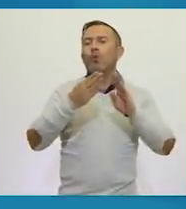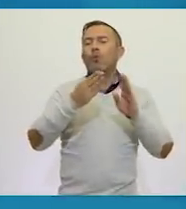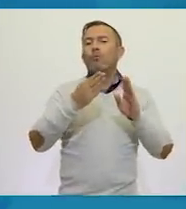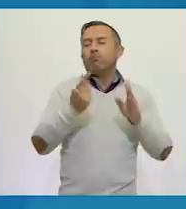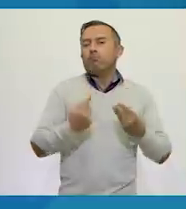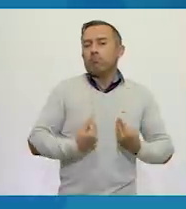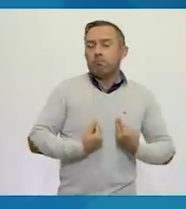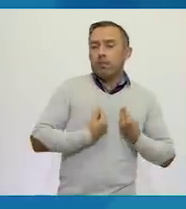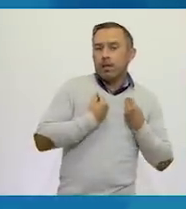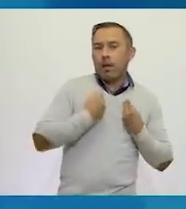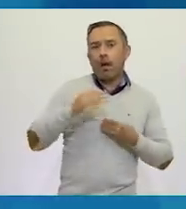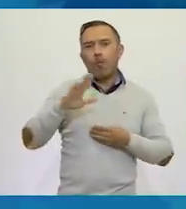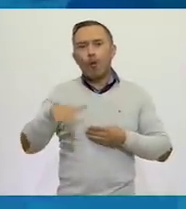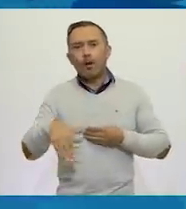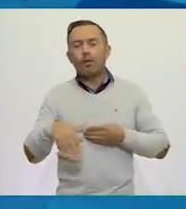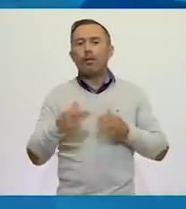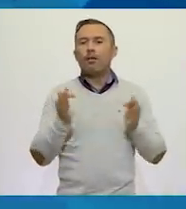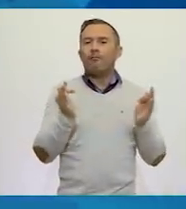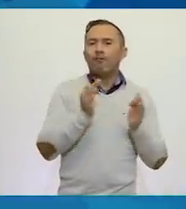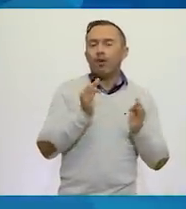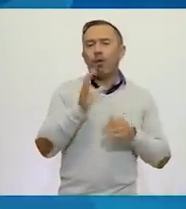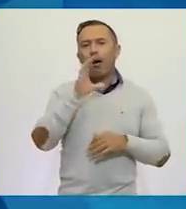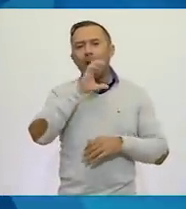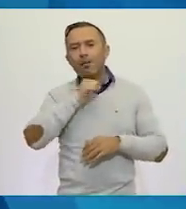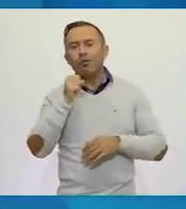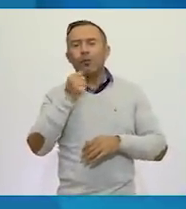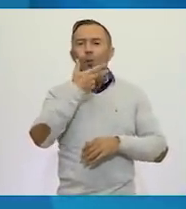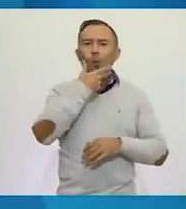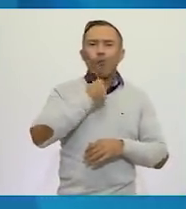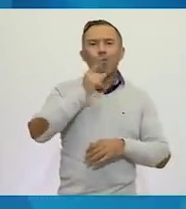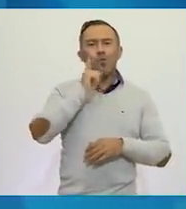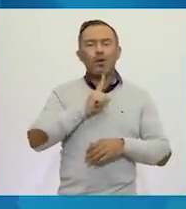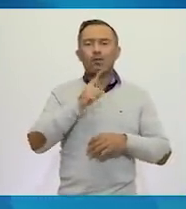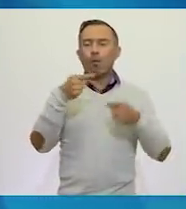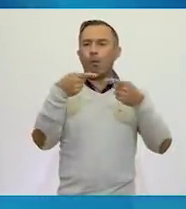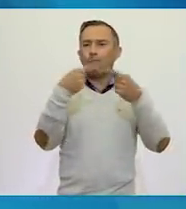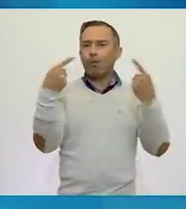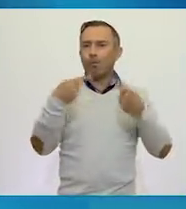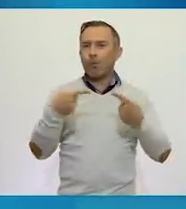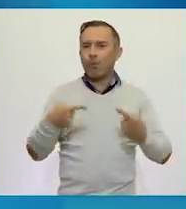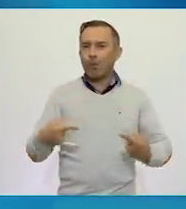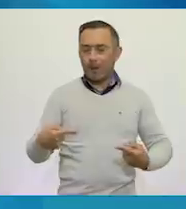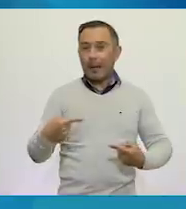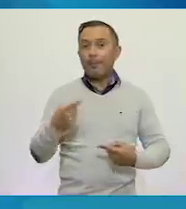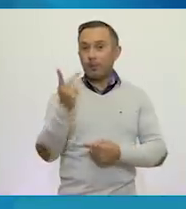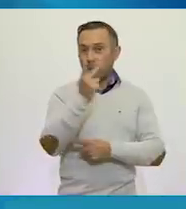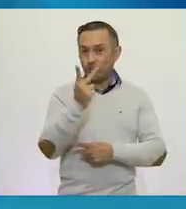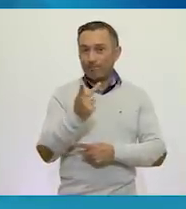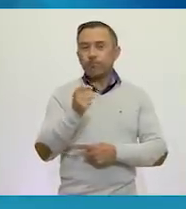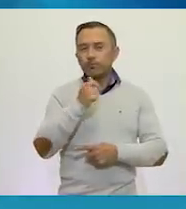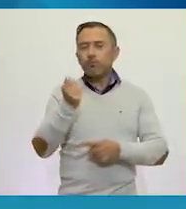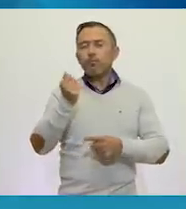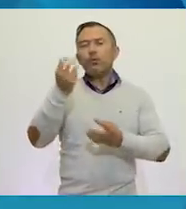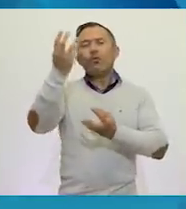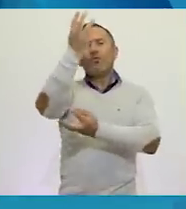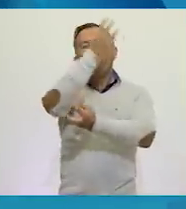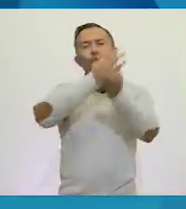vida y la muerte, el frío y el calor, y lo femenino y lo masculino. El orden cósmico y de los dioses estaba sujeto a la influencia del